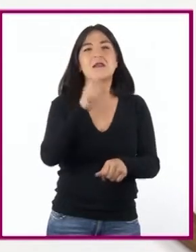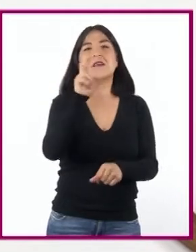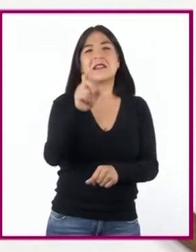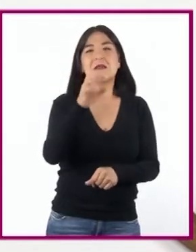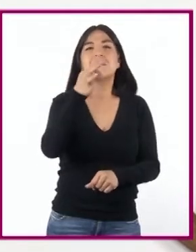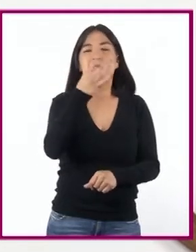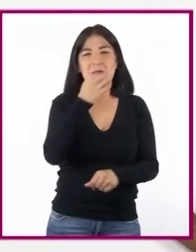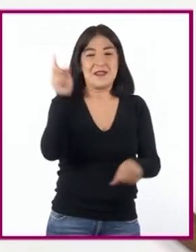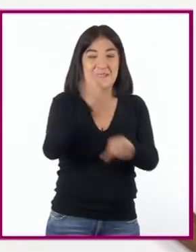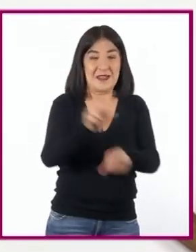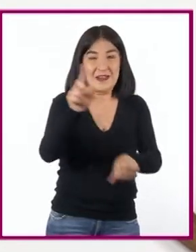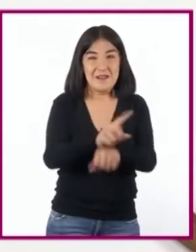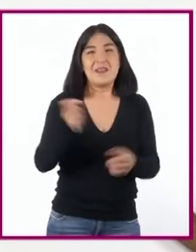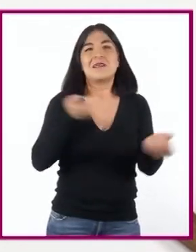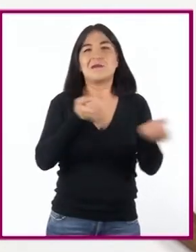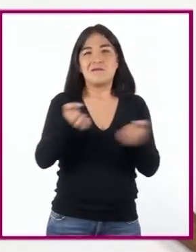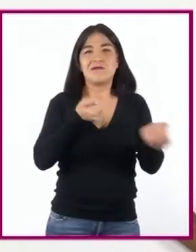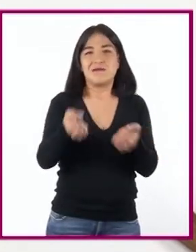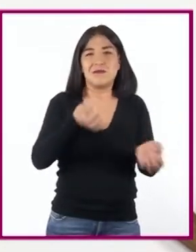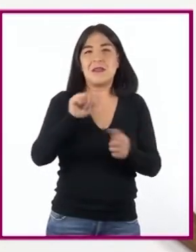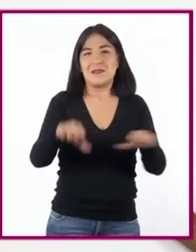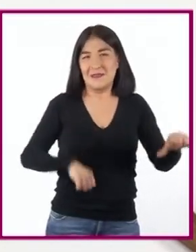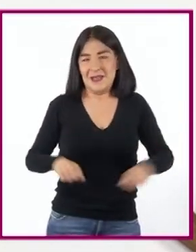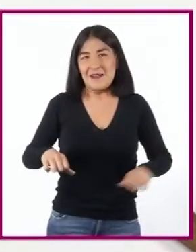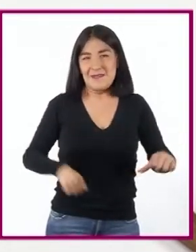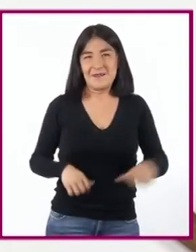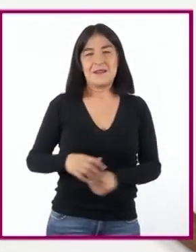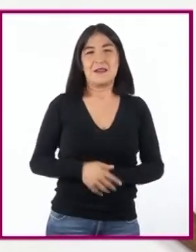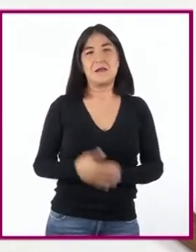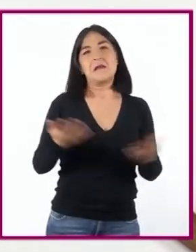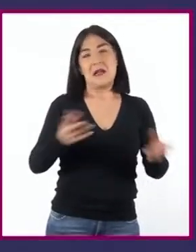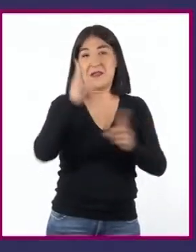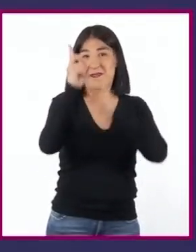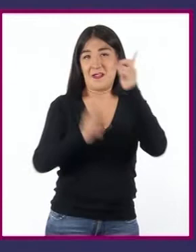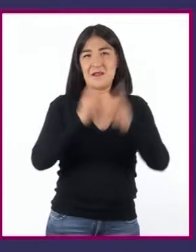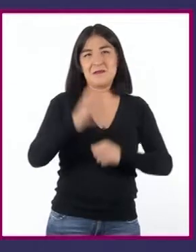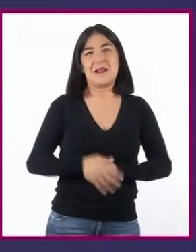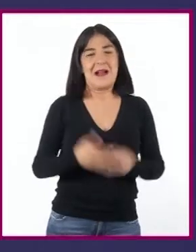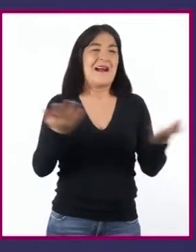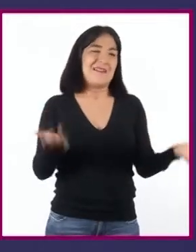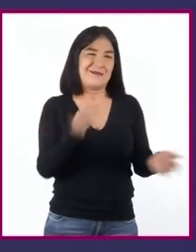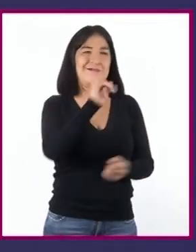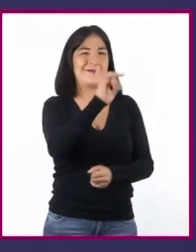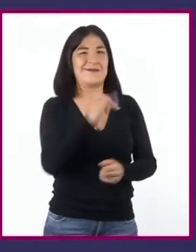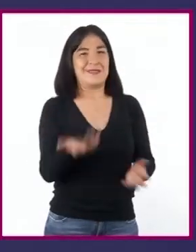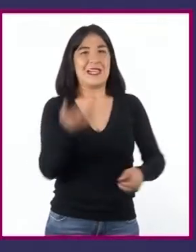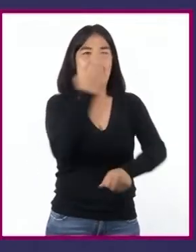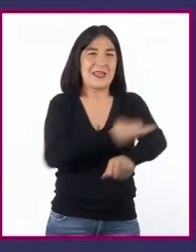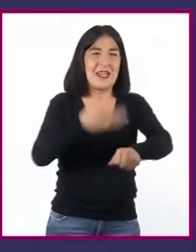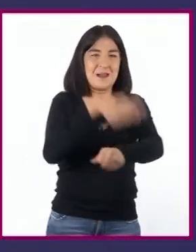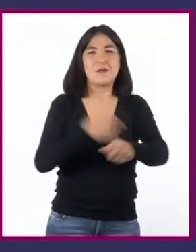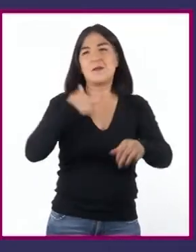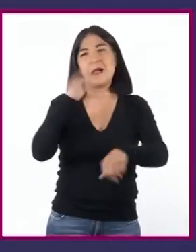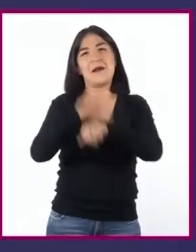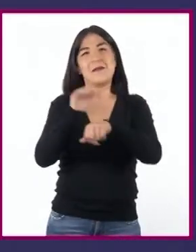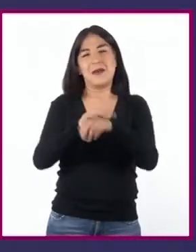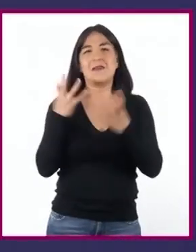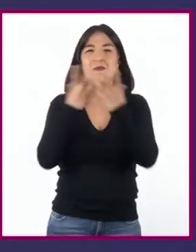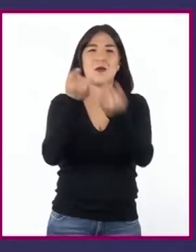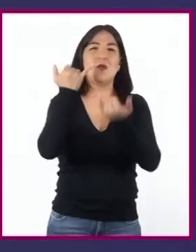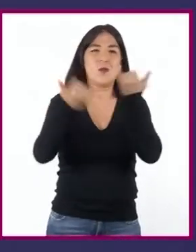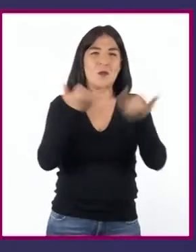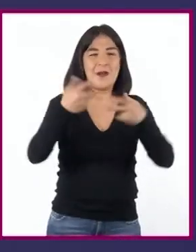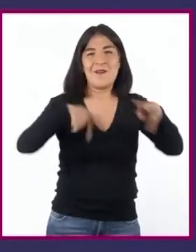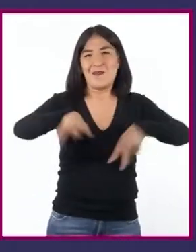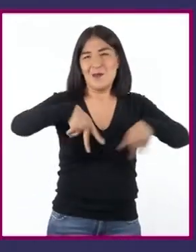30 minutos diarios en los que realices algún ejercicio o deporte? Ay, pues sí, en las tardes con mis amigos y yo jugamos